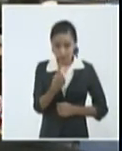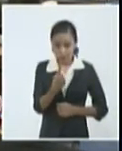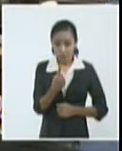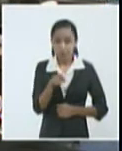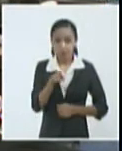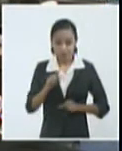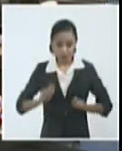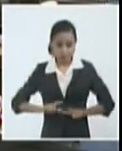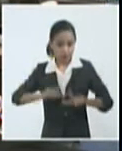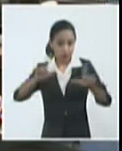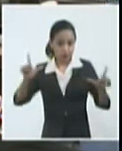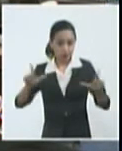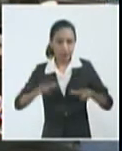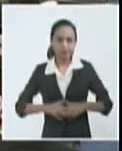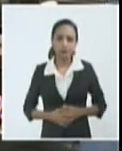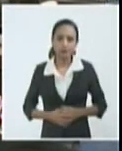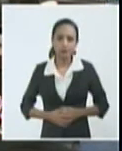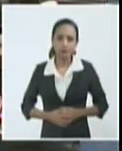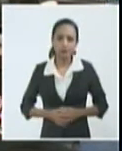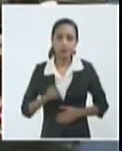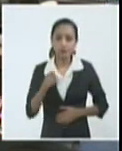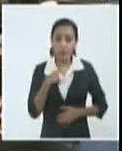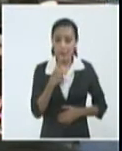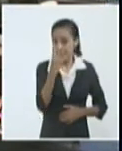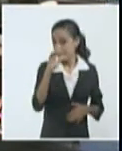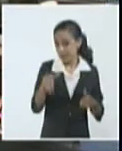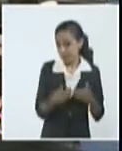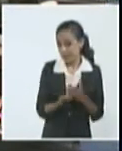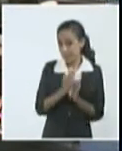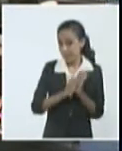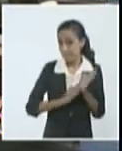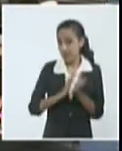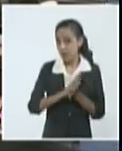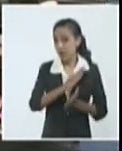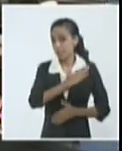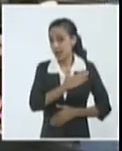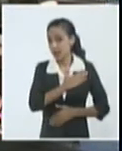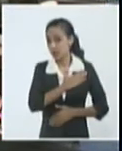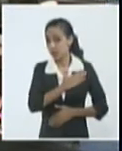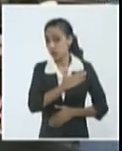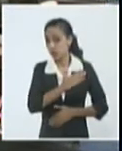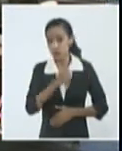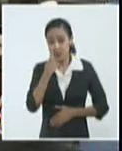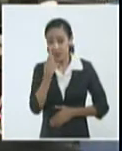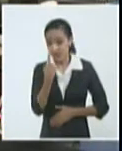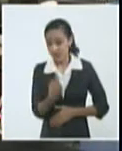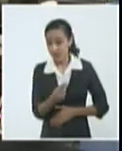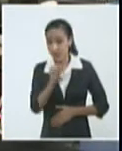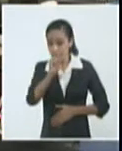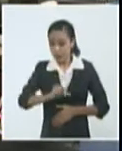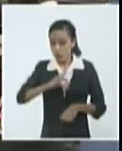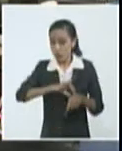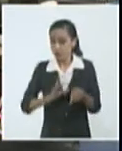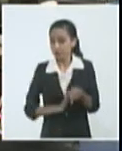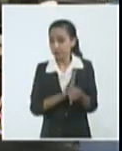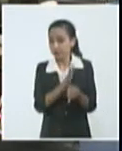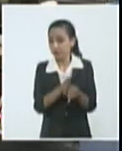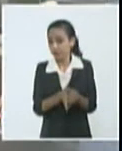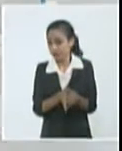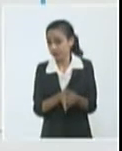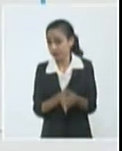representa desde el primer día de marzo los casos positivos que fueron